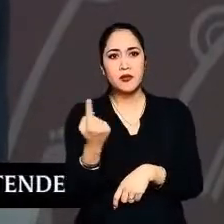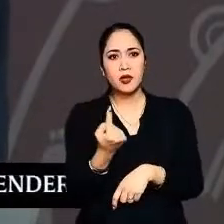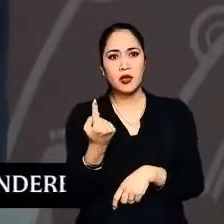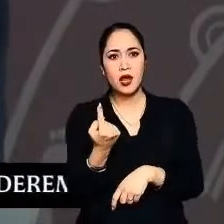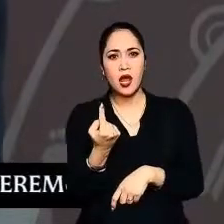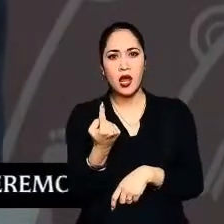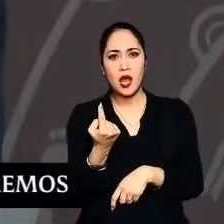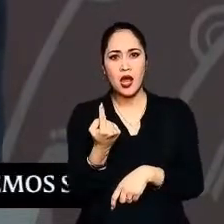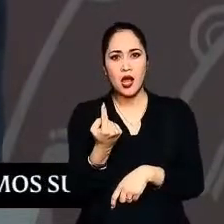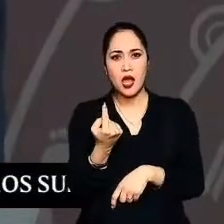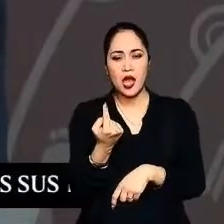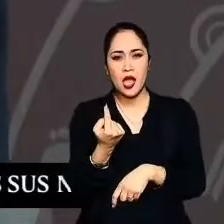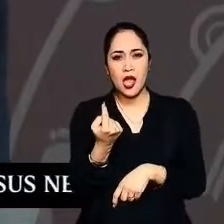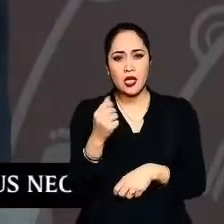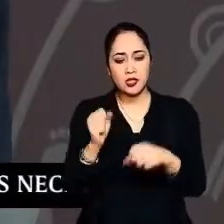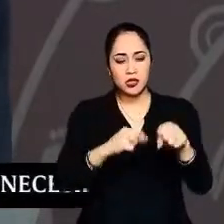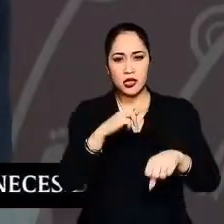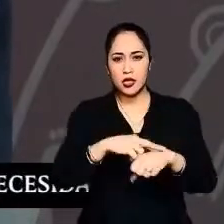tiene vínculos